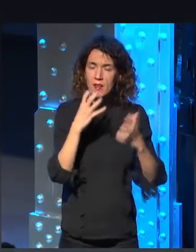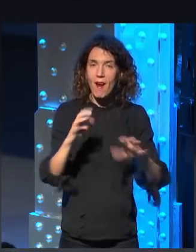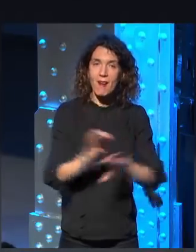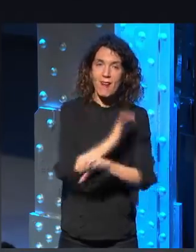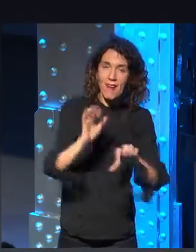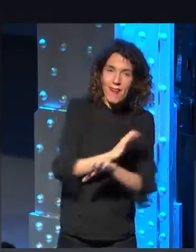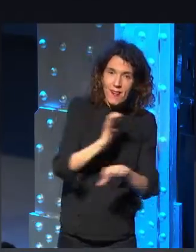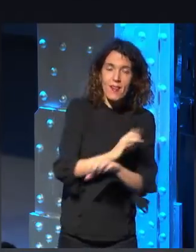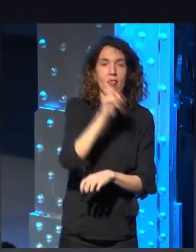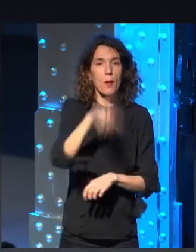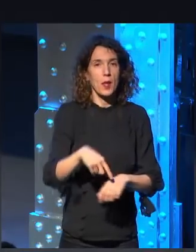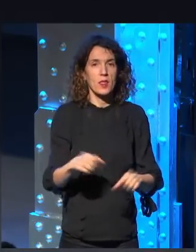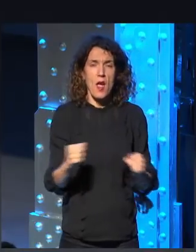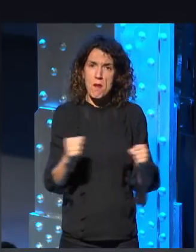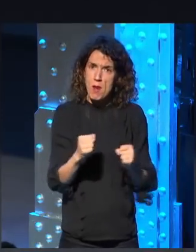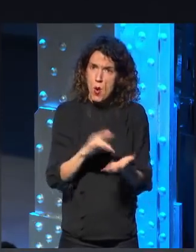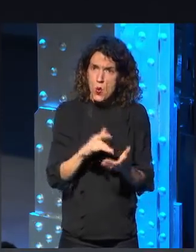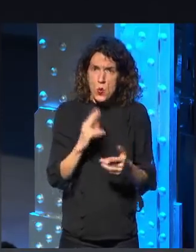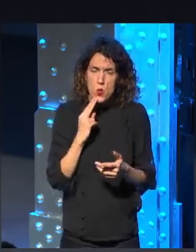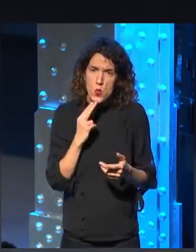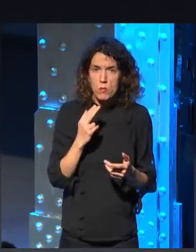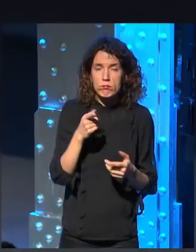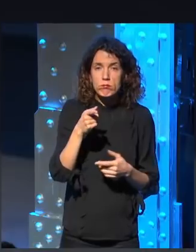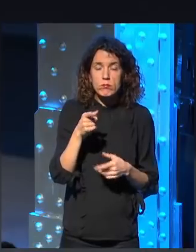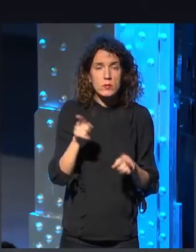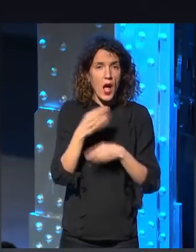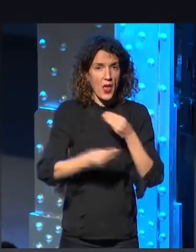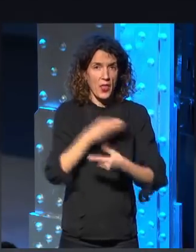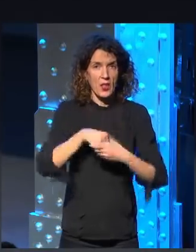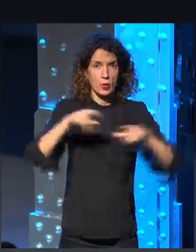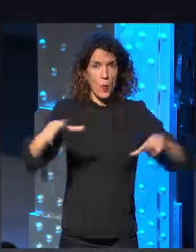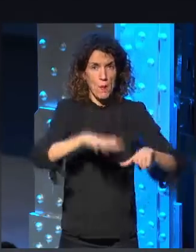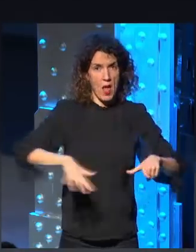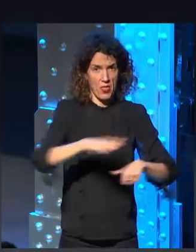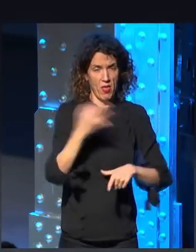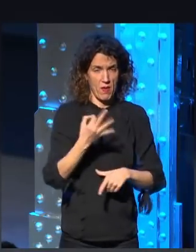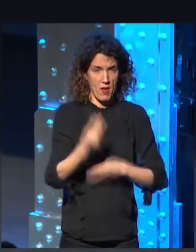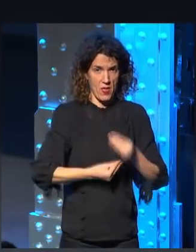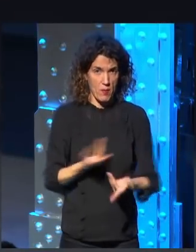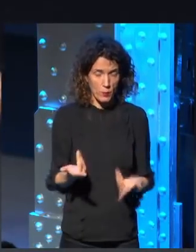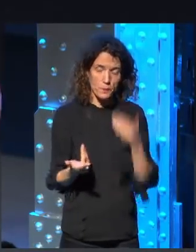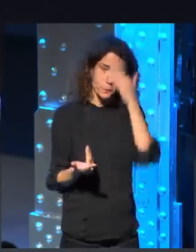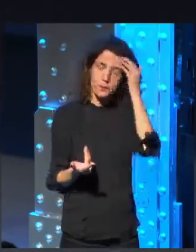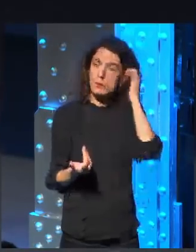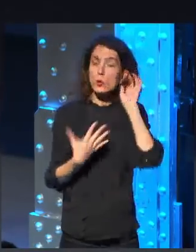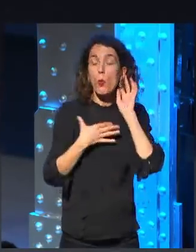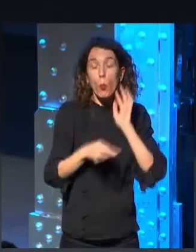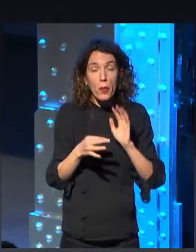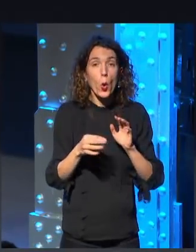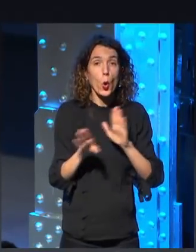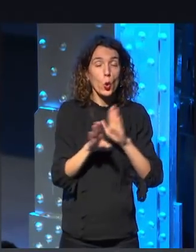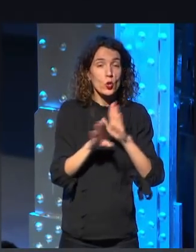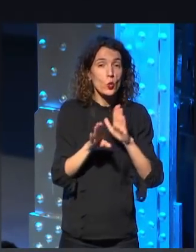reír y a temblar también, que yo creo que es fundamentalmente lo que se debe hacer en las plazas, ¿no? Pero bueno, podría seguir